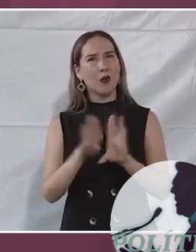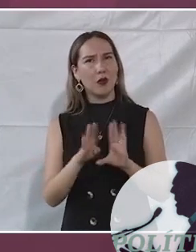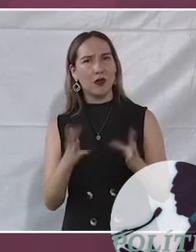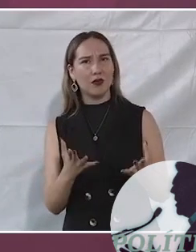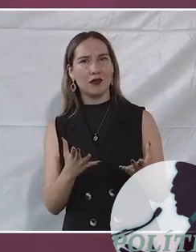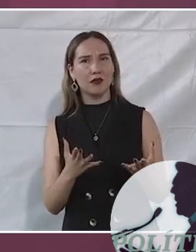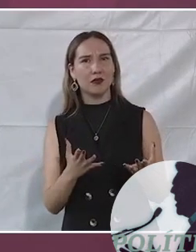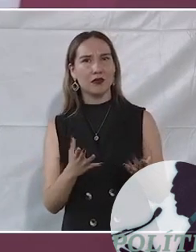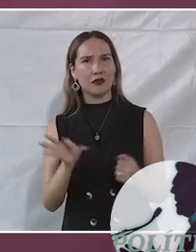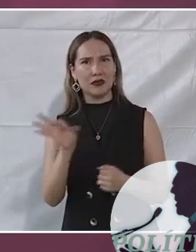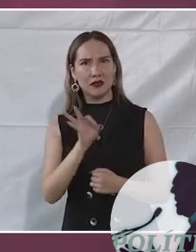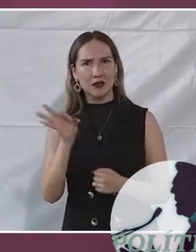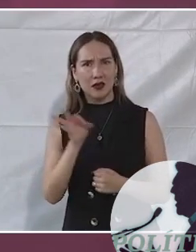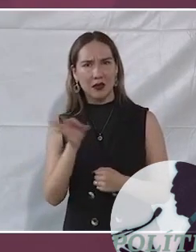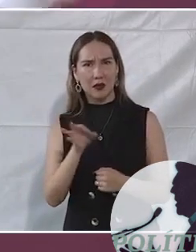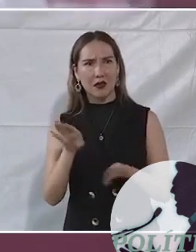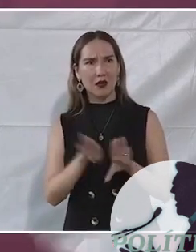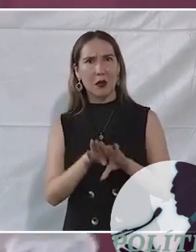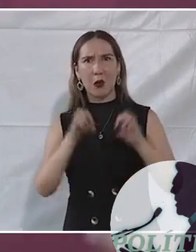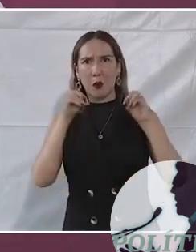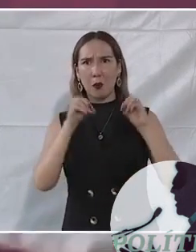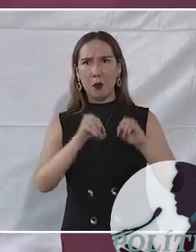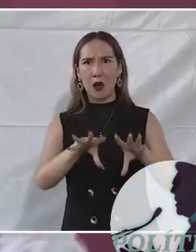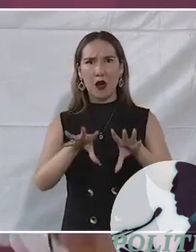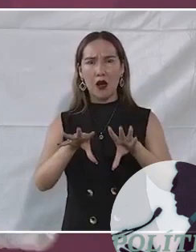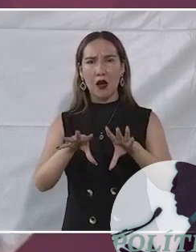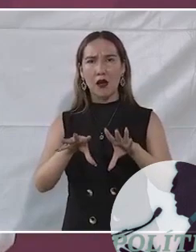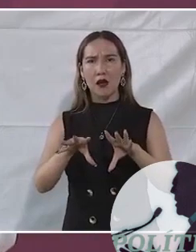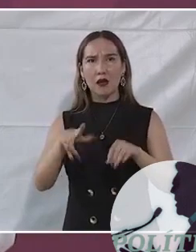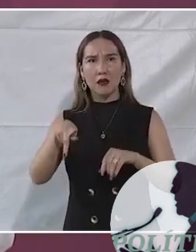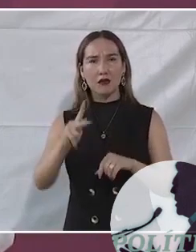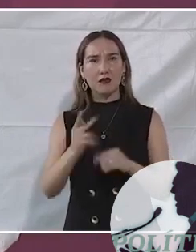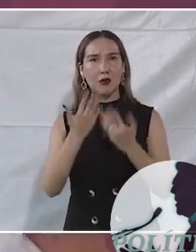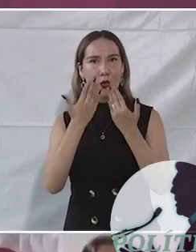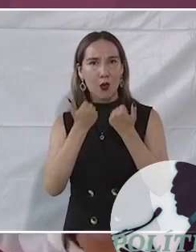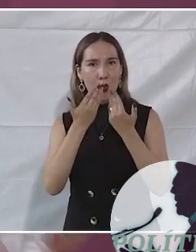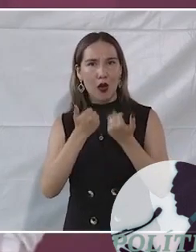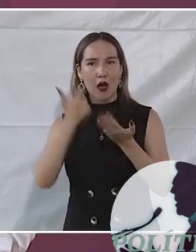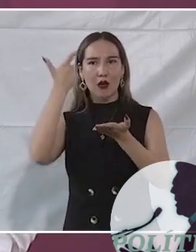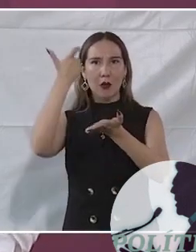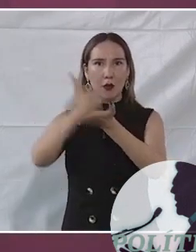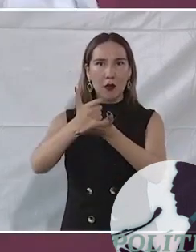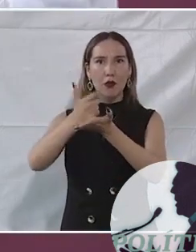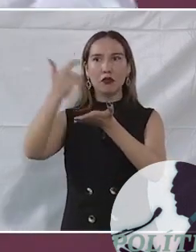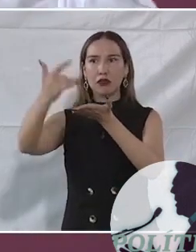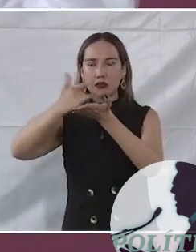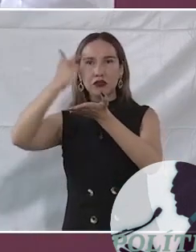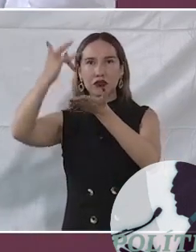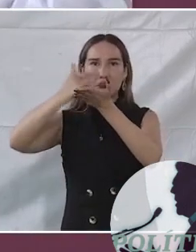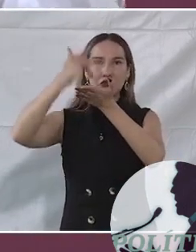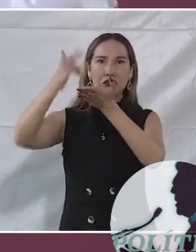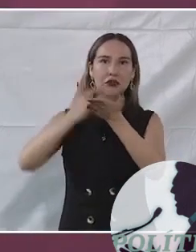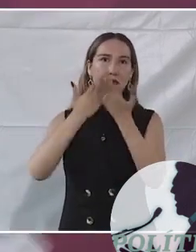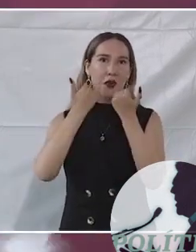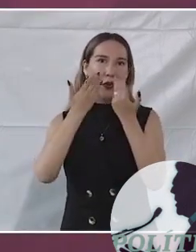contagiosa. Aunque llueve fuerte, no cae nada abajo. Se queda en